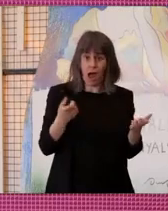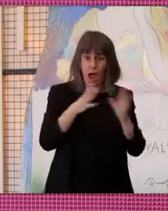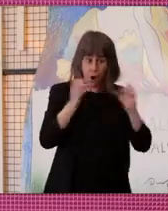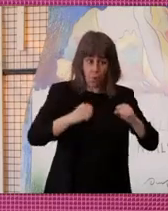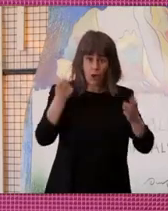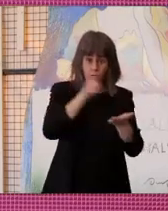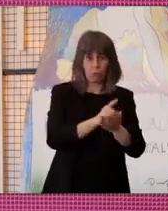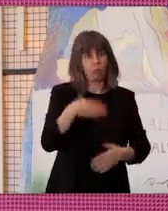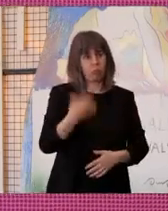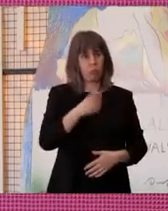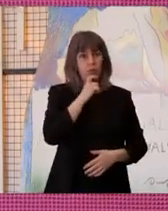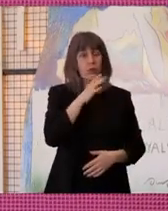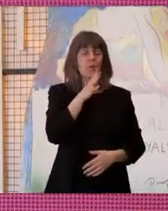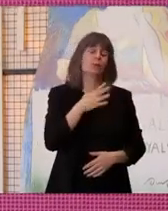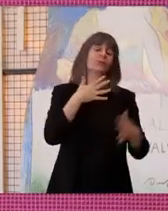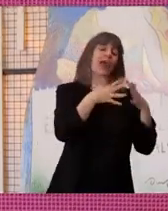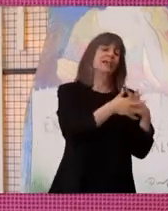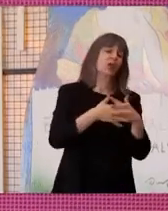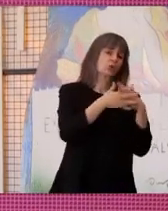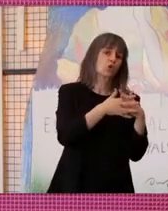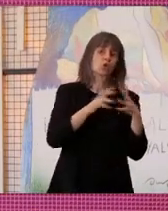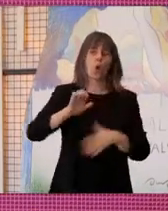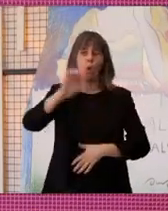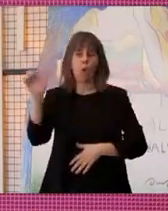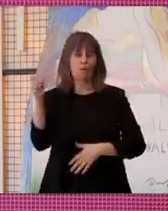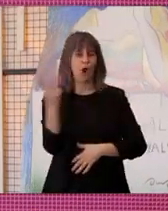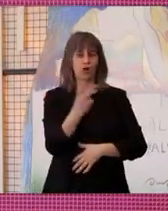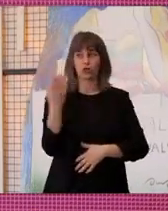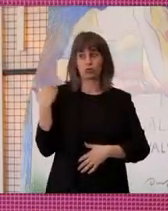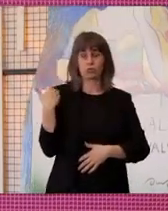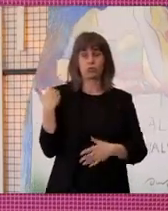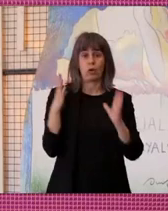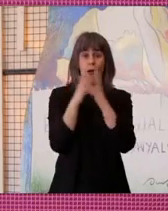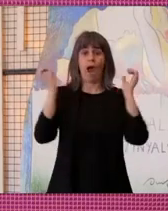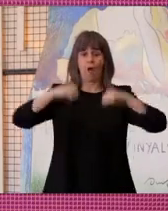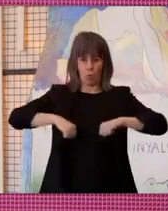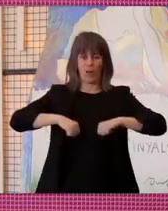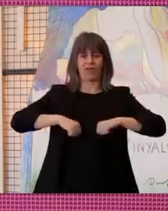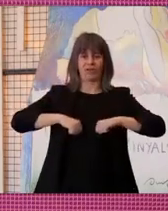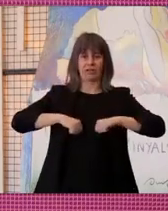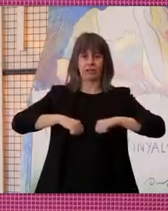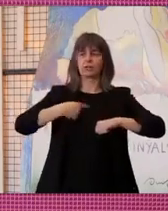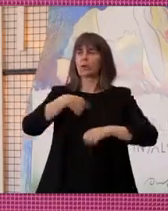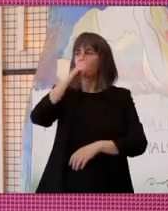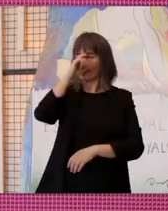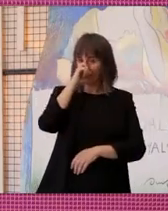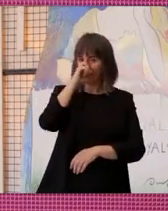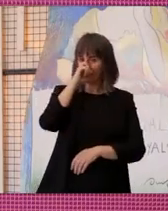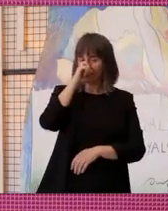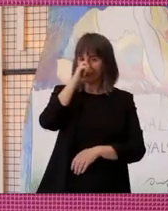Estados Unidos y Europa se pusieron de acuerdo para firmar aquellos acuerdos yo me acuerdo